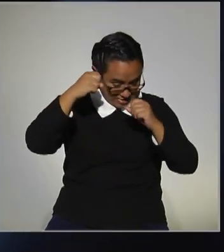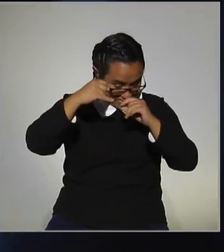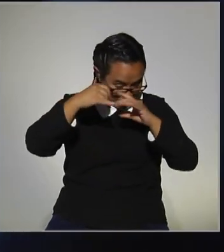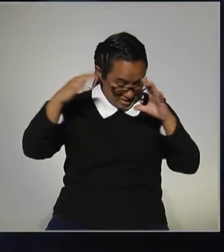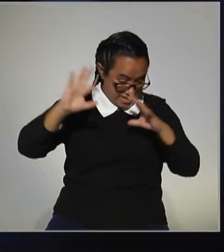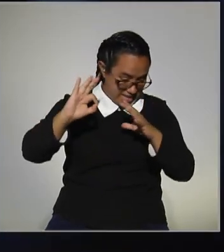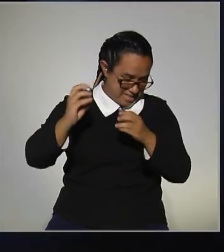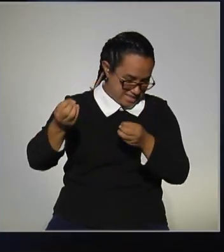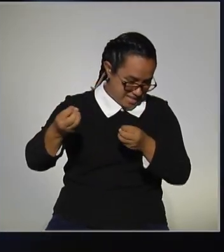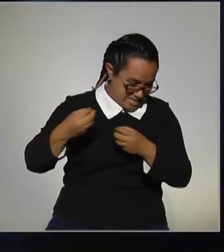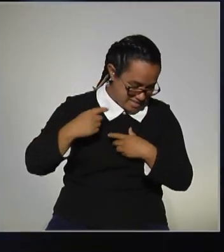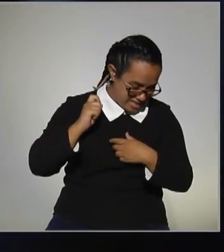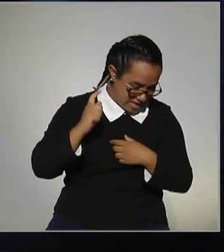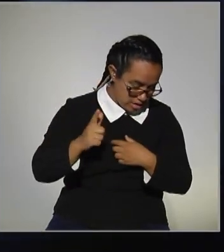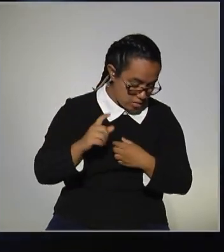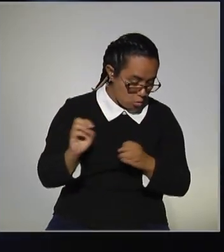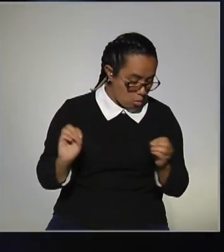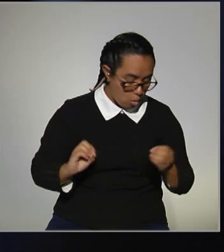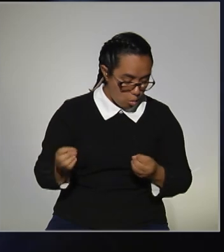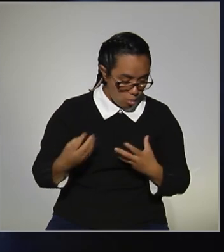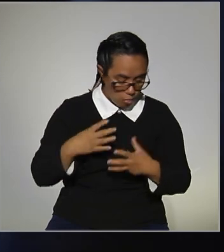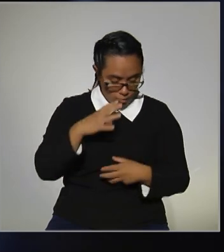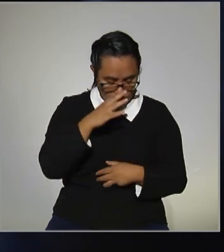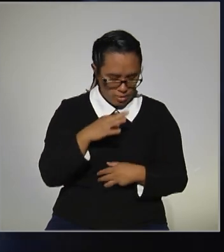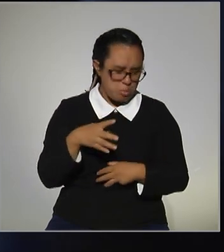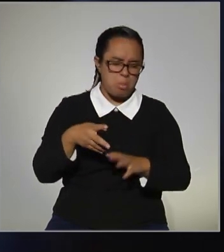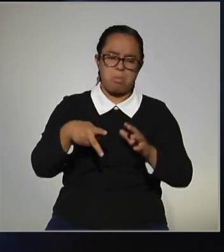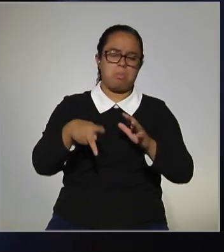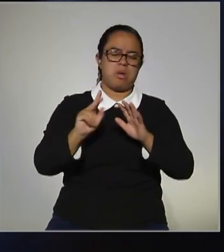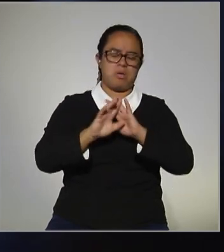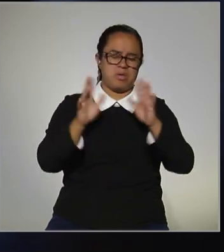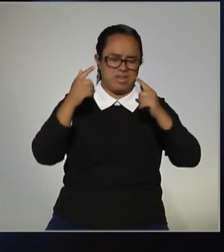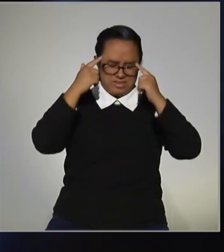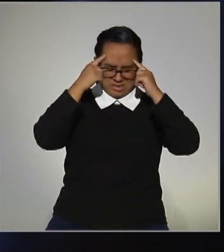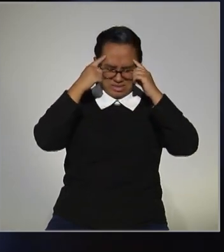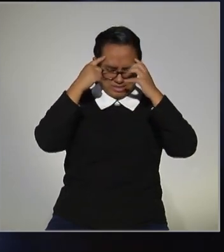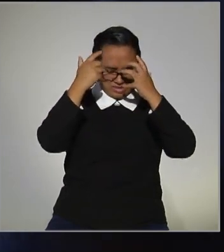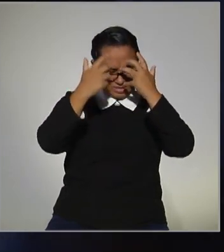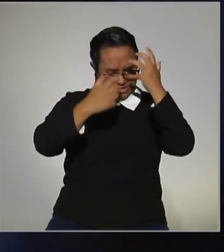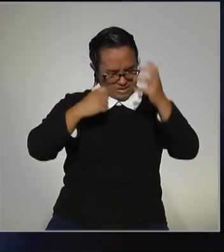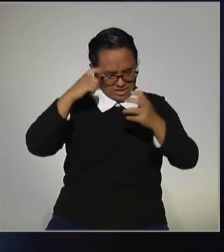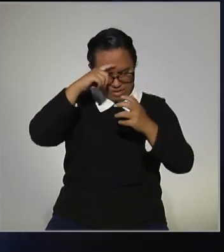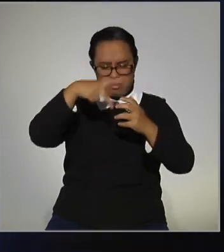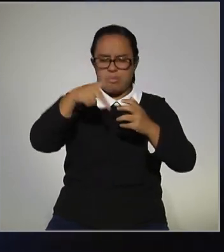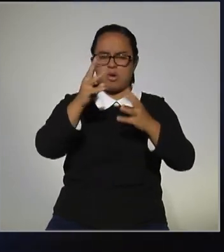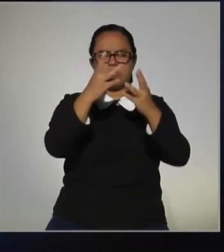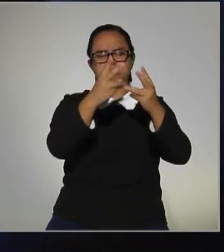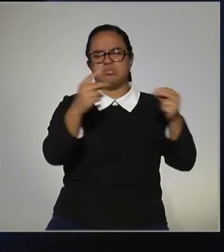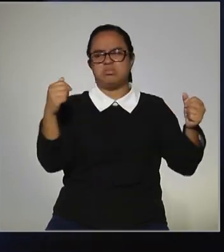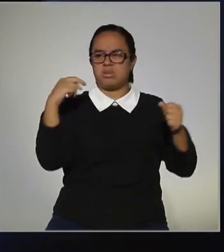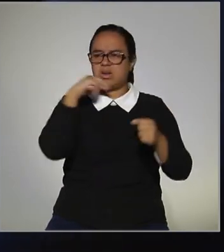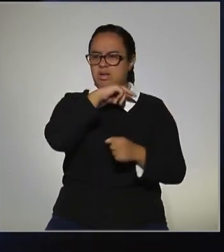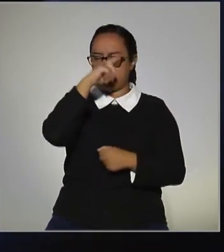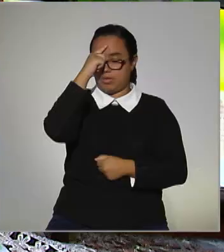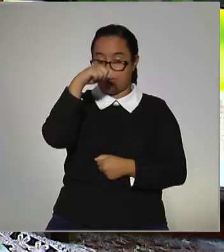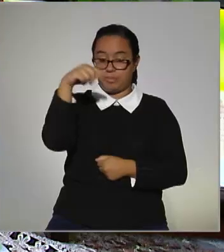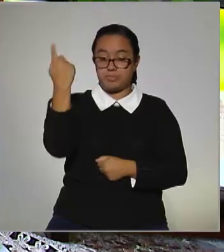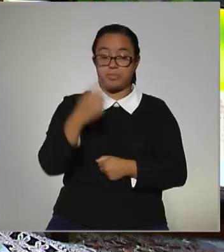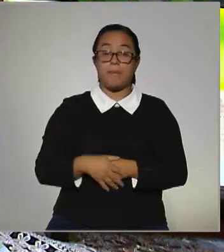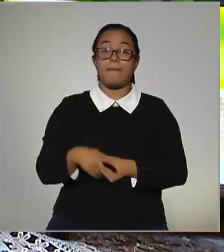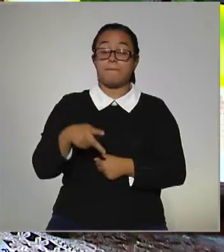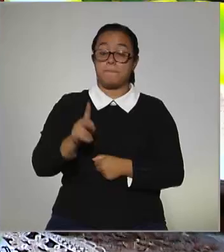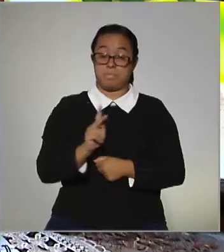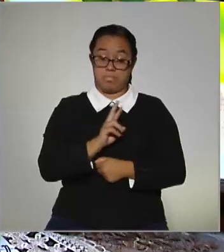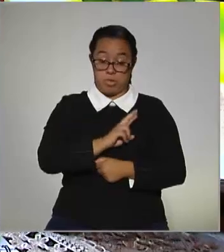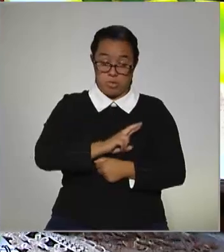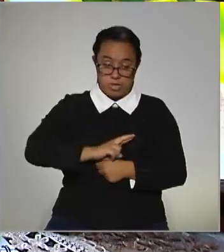a recibir algo y no se da, pero se queda ahí, o sea, me quedo frustrada, pero puedo resolverlo un poco más fácil. Insisto, el resentimiento